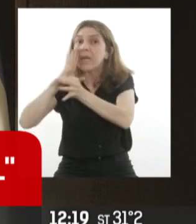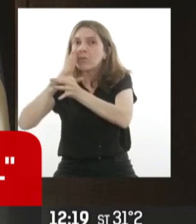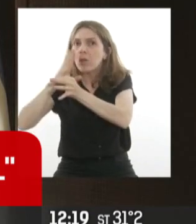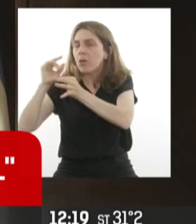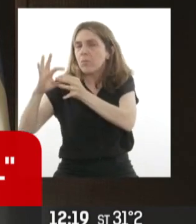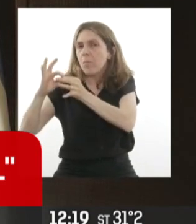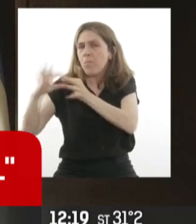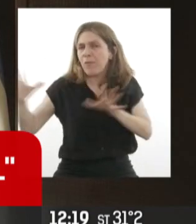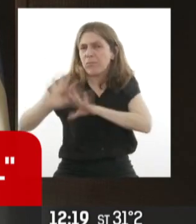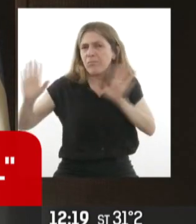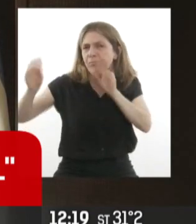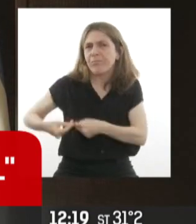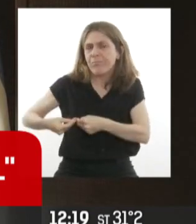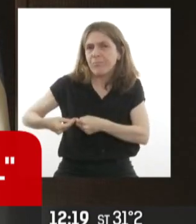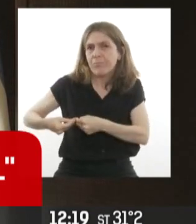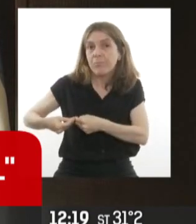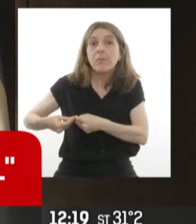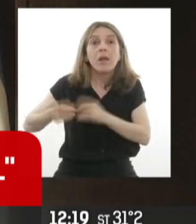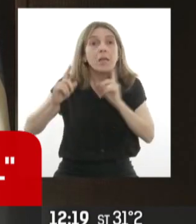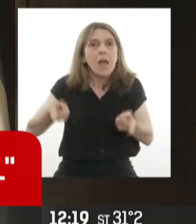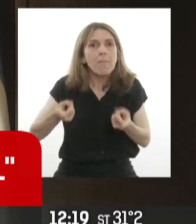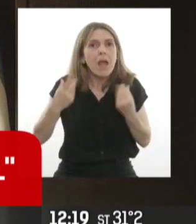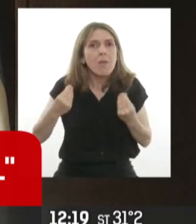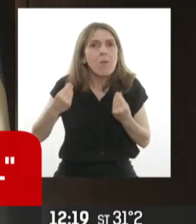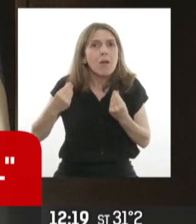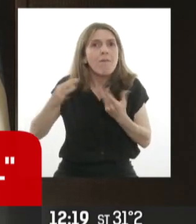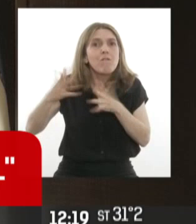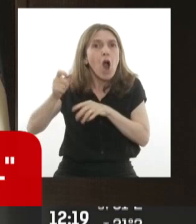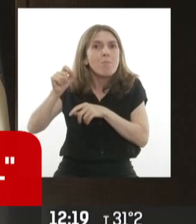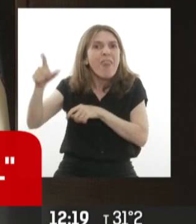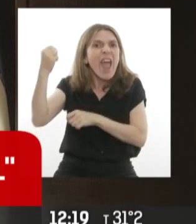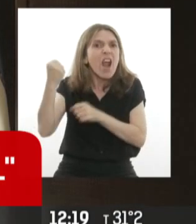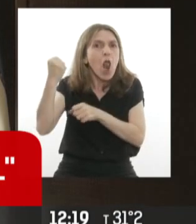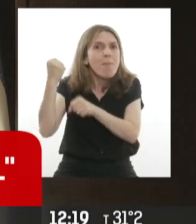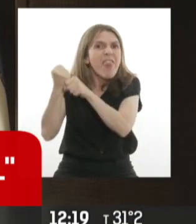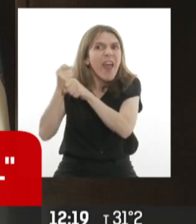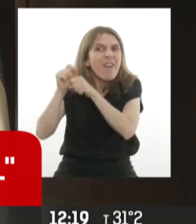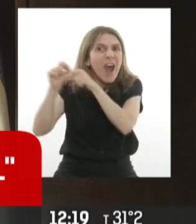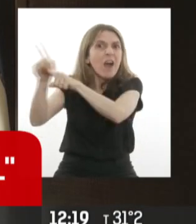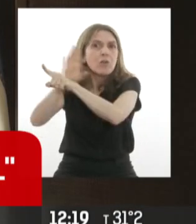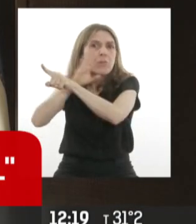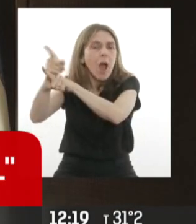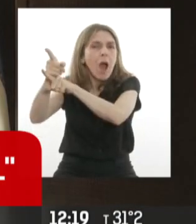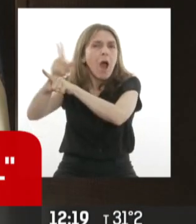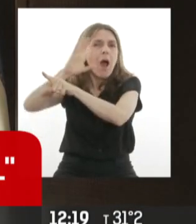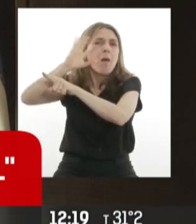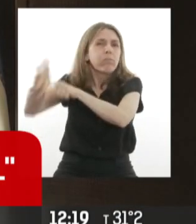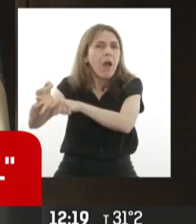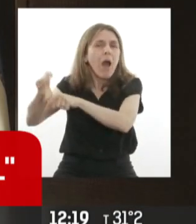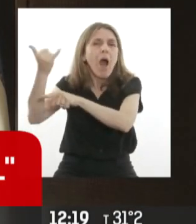Y lo que también pasó es que ese modelo se derrumbó porque quedó al descubierto la importancia del